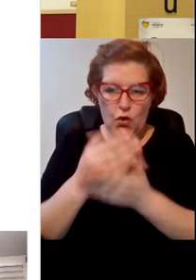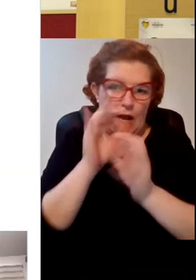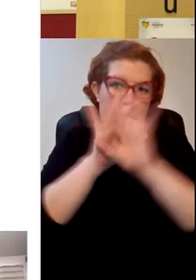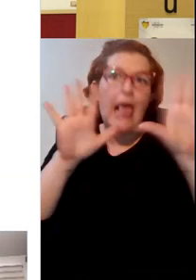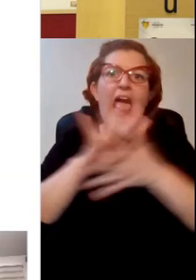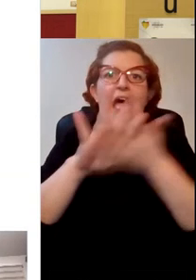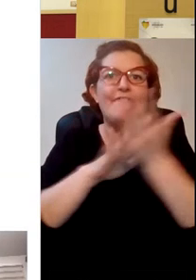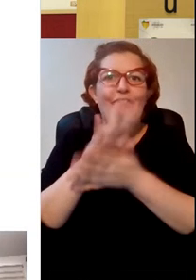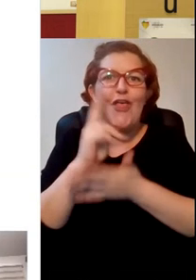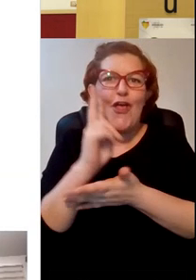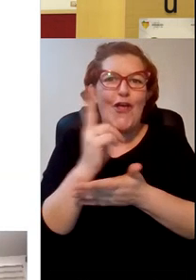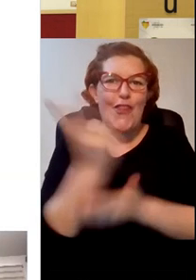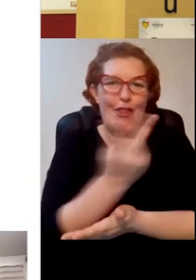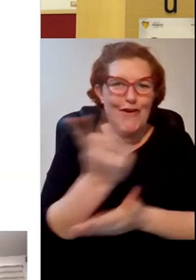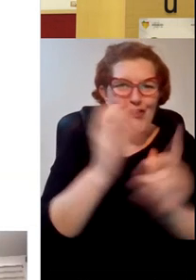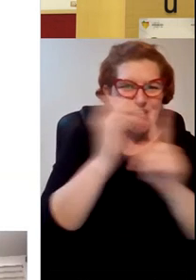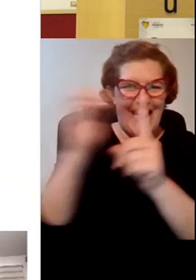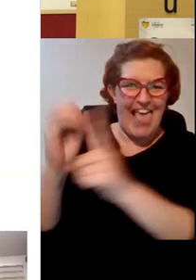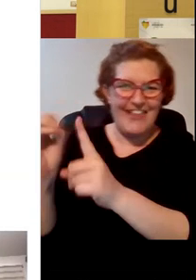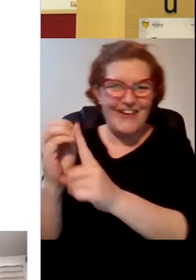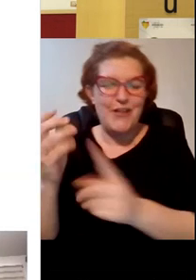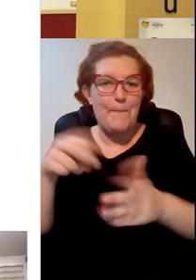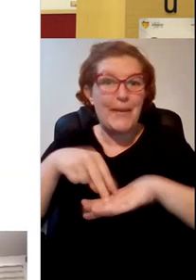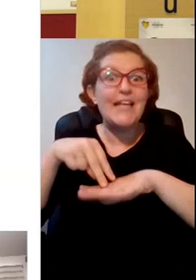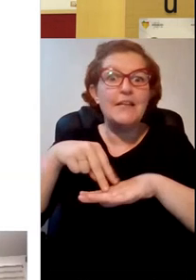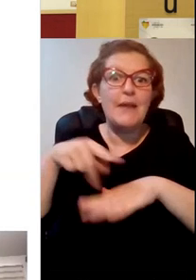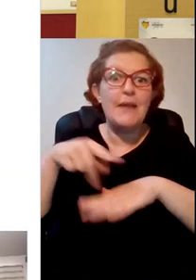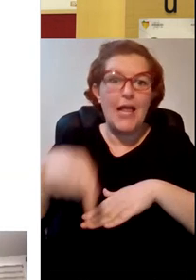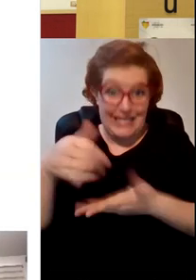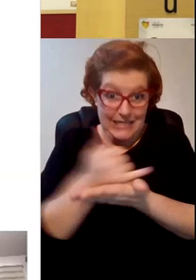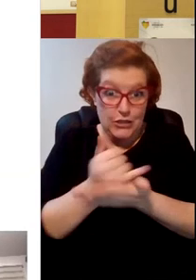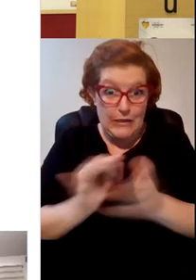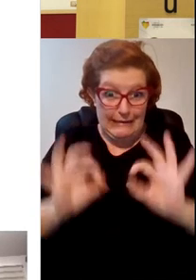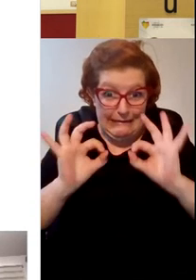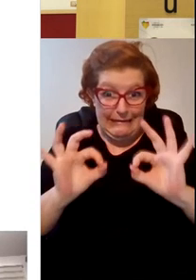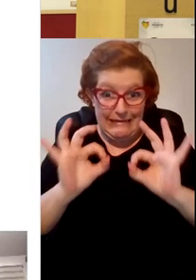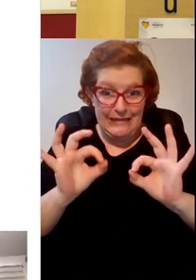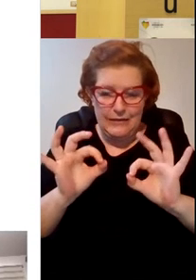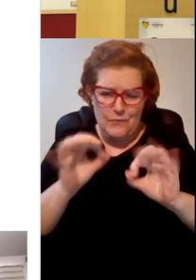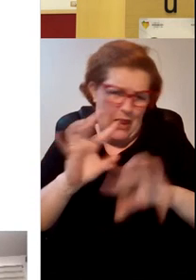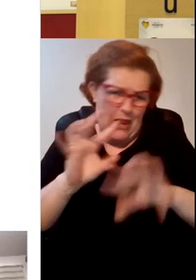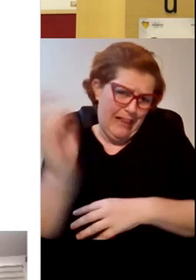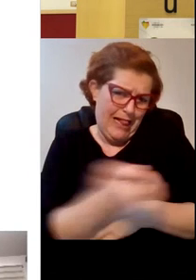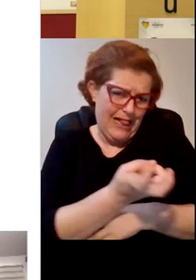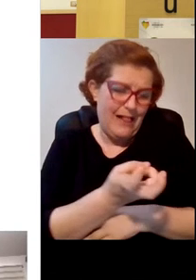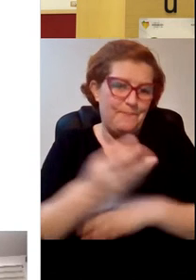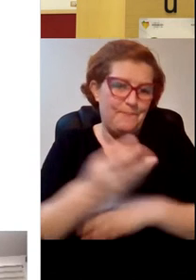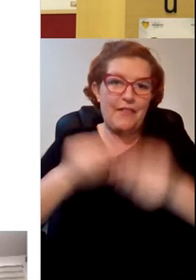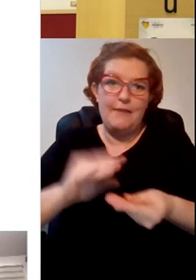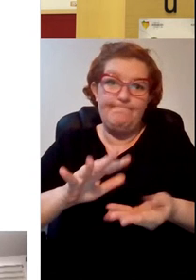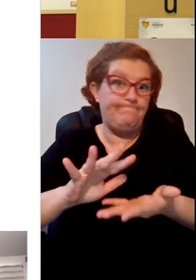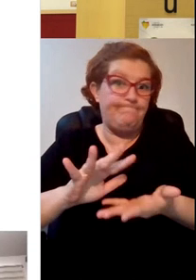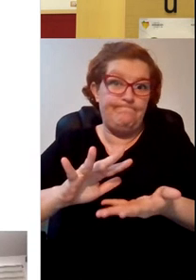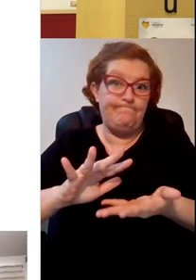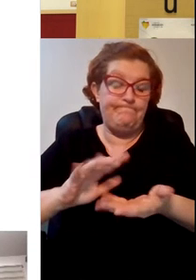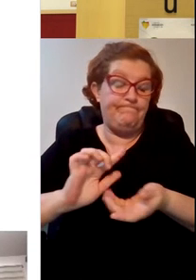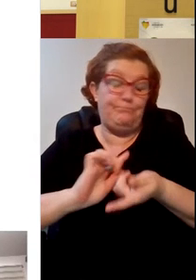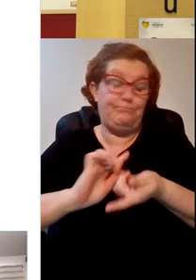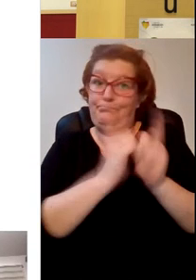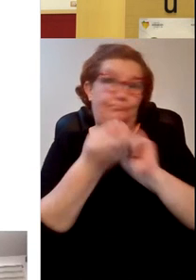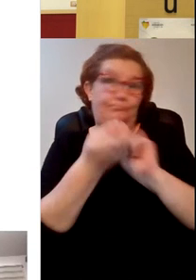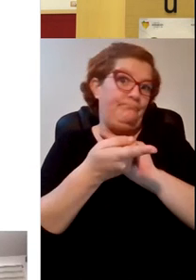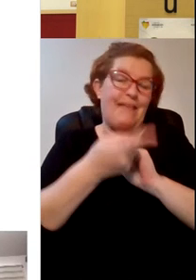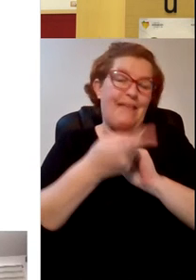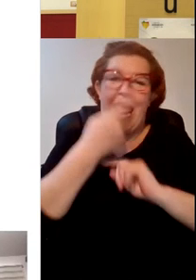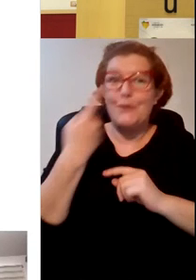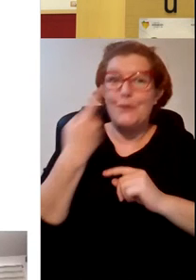de dos grados que son presenciales pero que esta asignatura concretamente como tantas otras se tuvo que desarrollar el curso pasado que